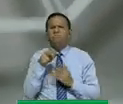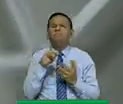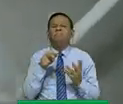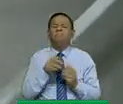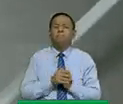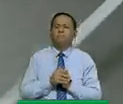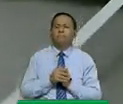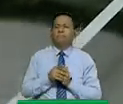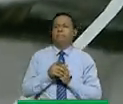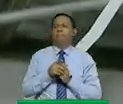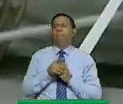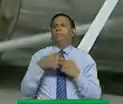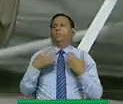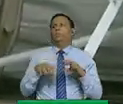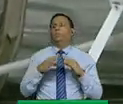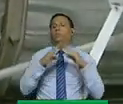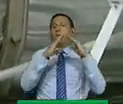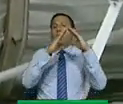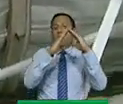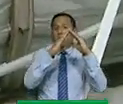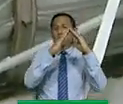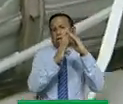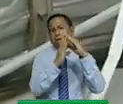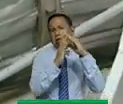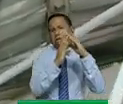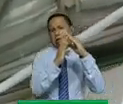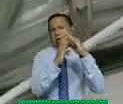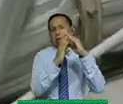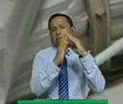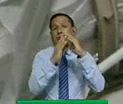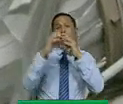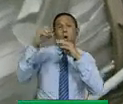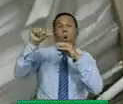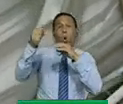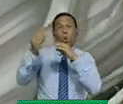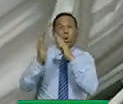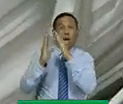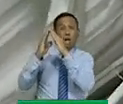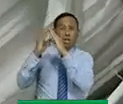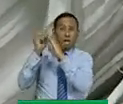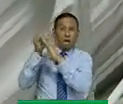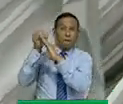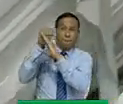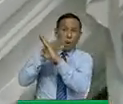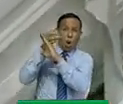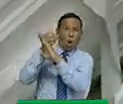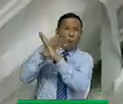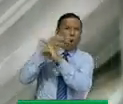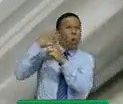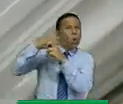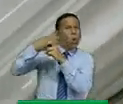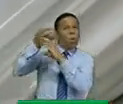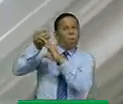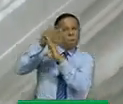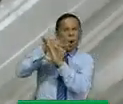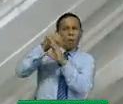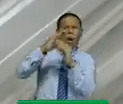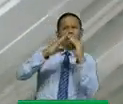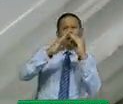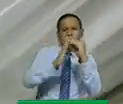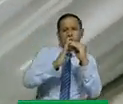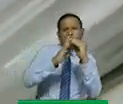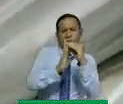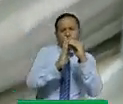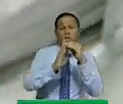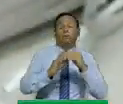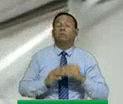quedó el zinc, la hoja que estaba, y junto a ella, en la parte de abajo, estaba el tumbado,